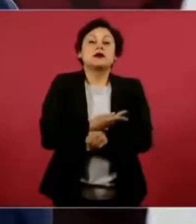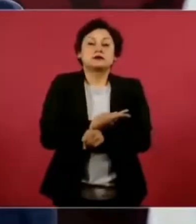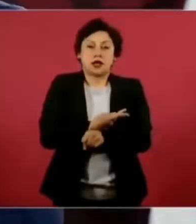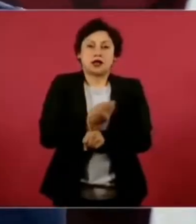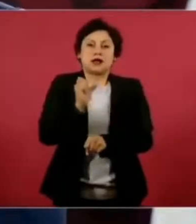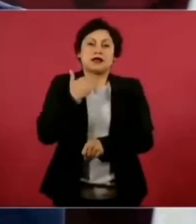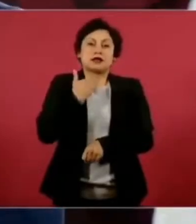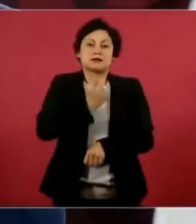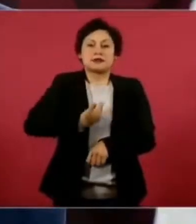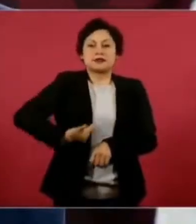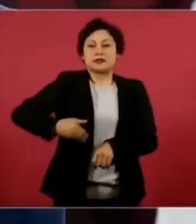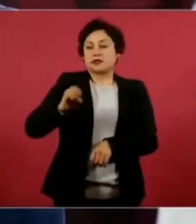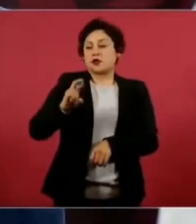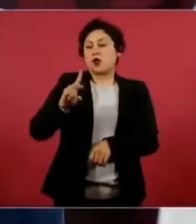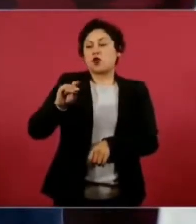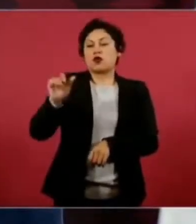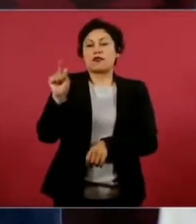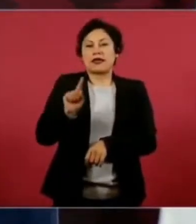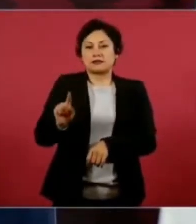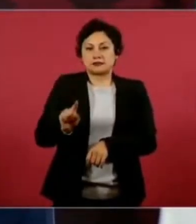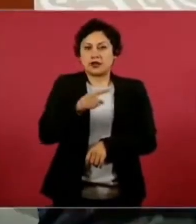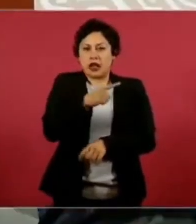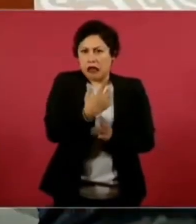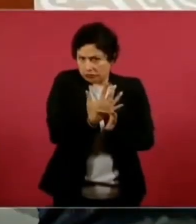Yo soy, dijo, el responsable.